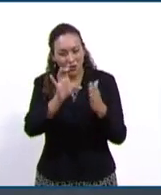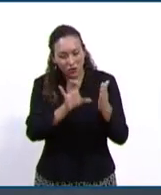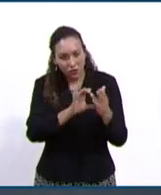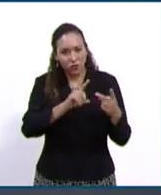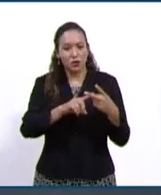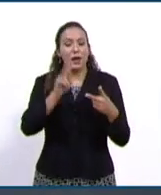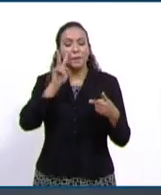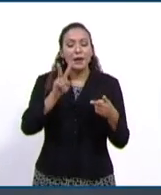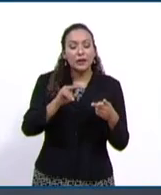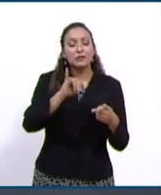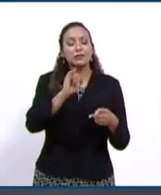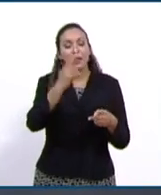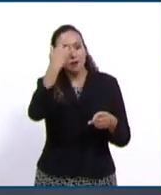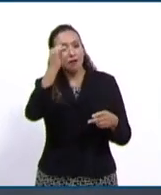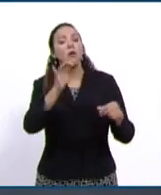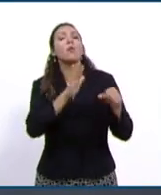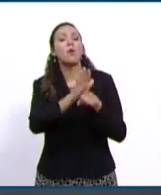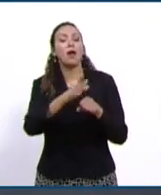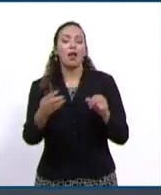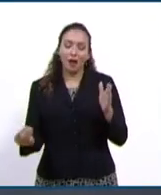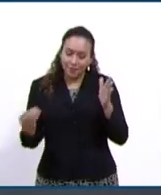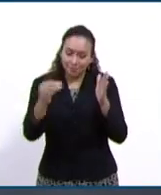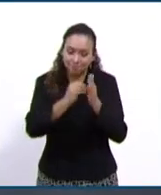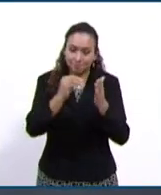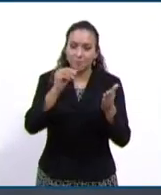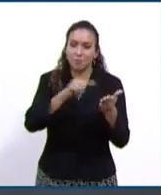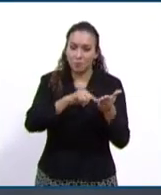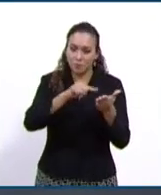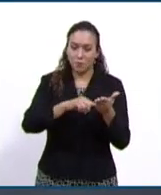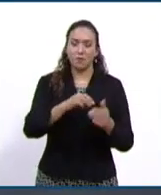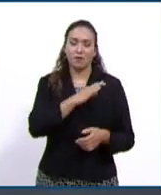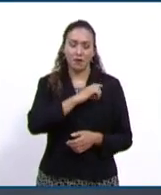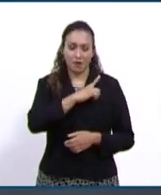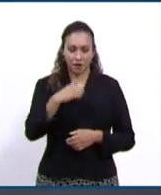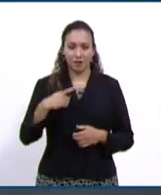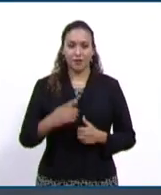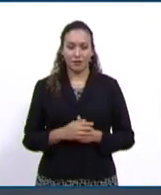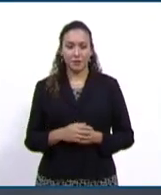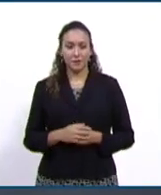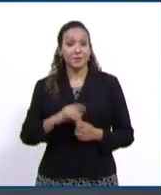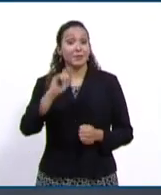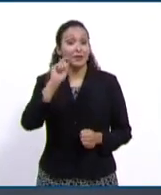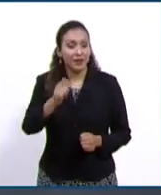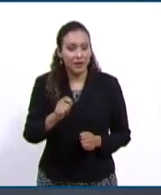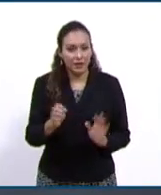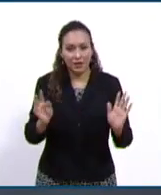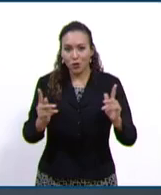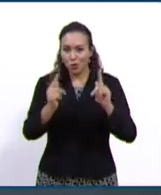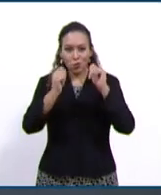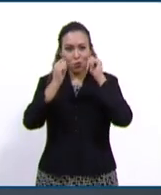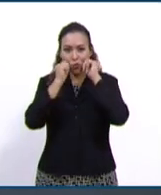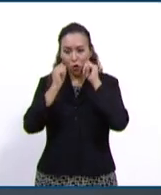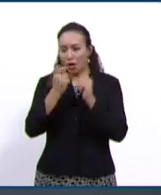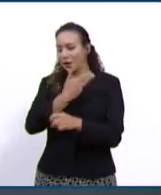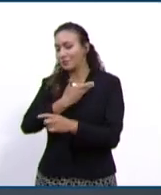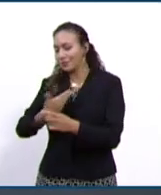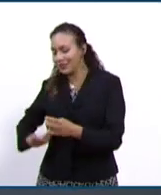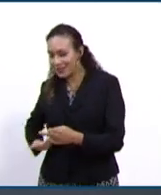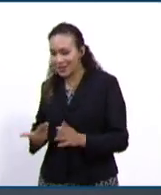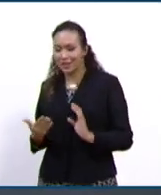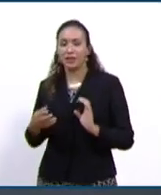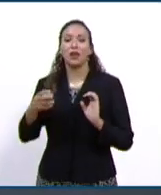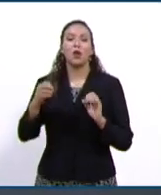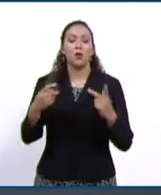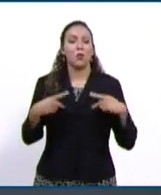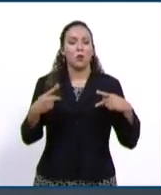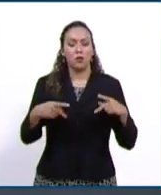la validez de algún proceso electoral. Es decir, que independientemente que se tenga que,